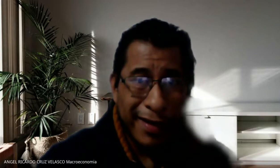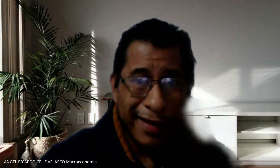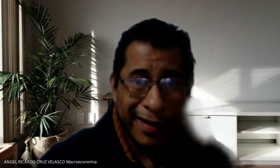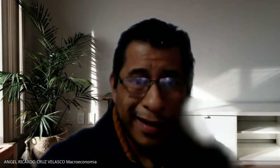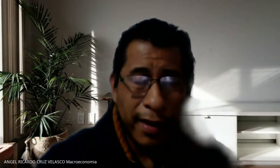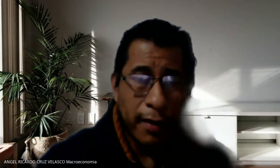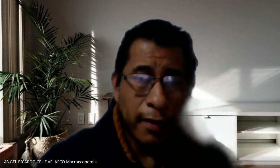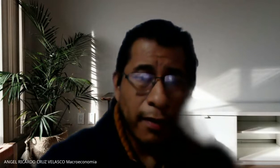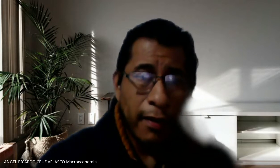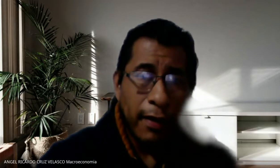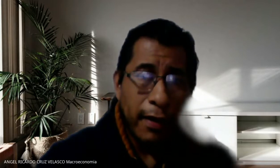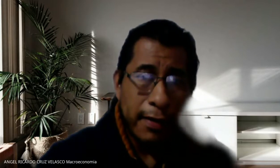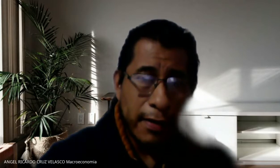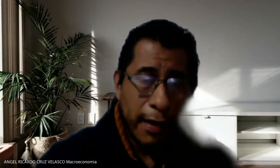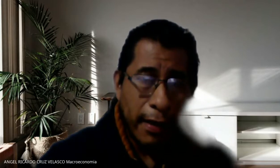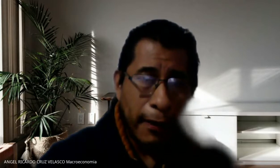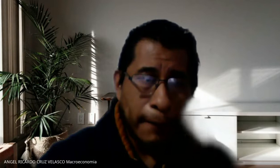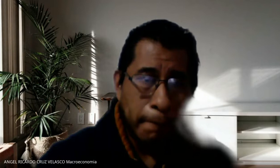el internet.